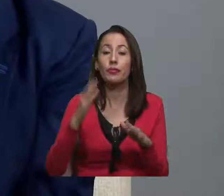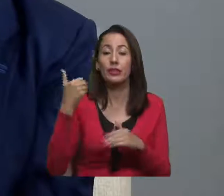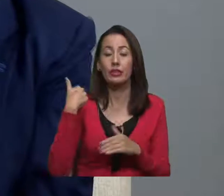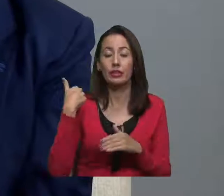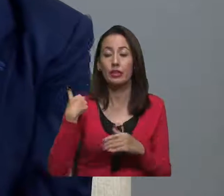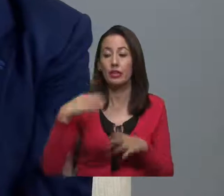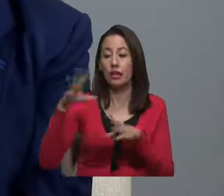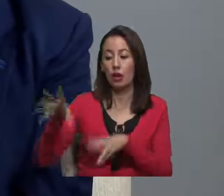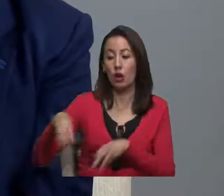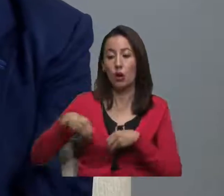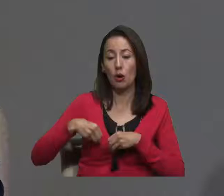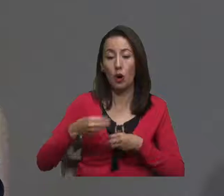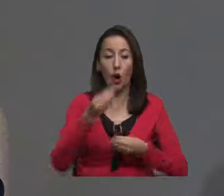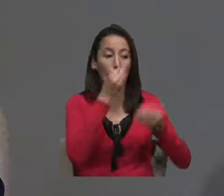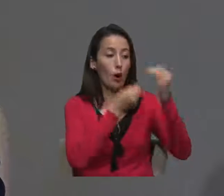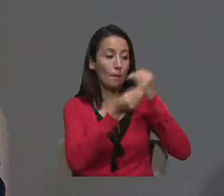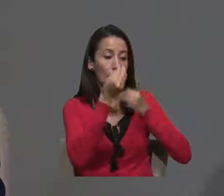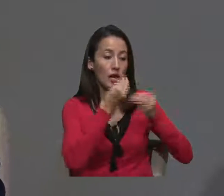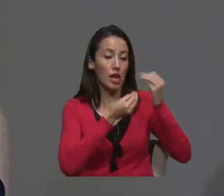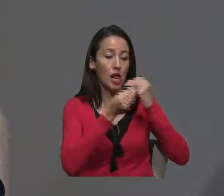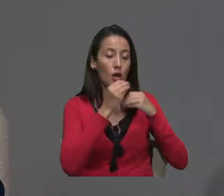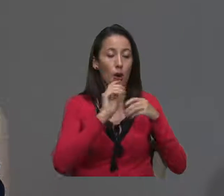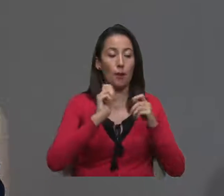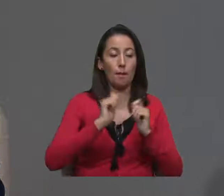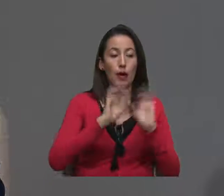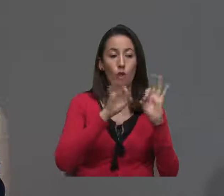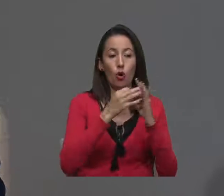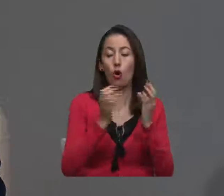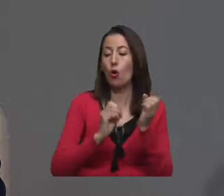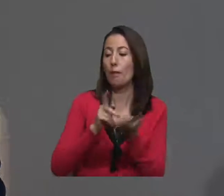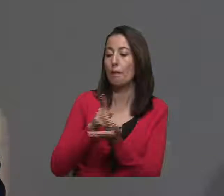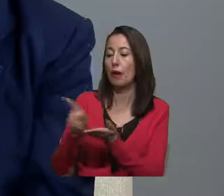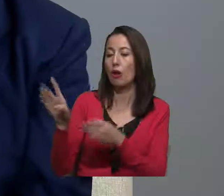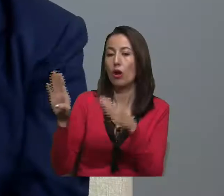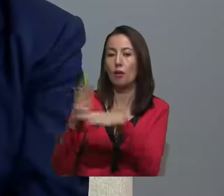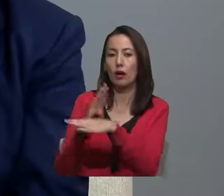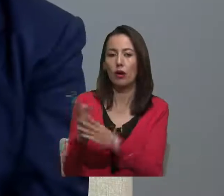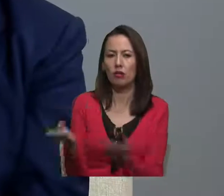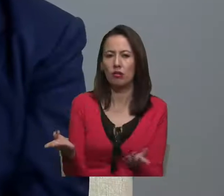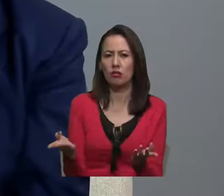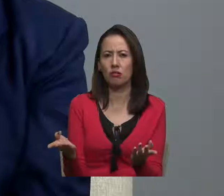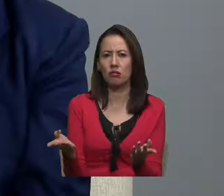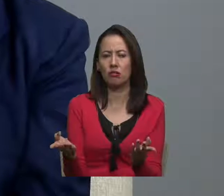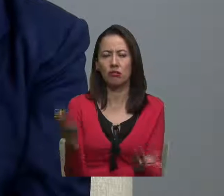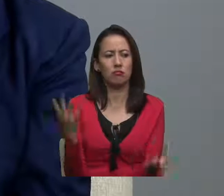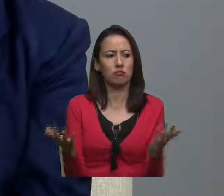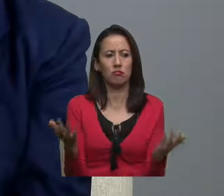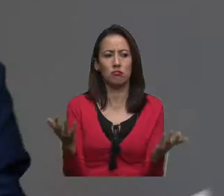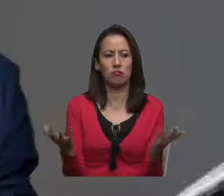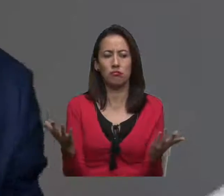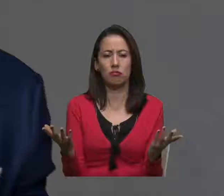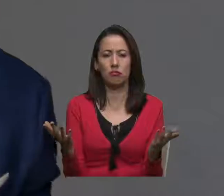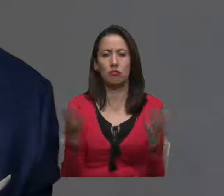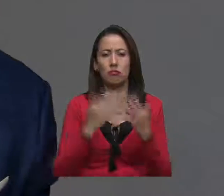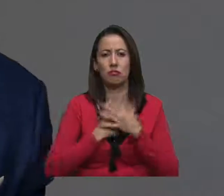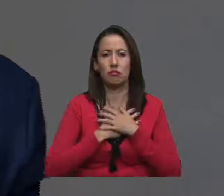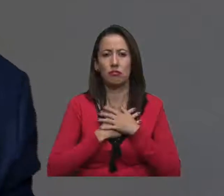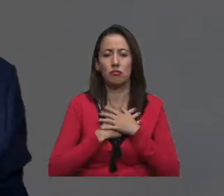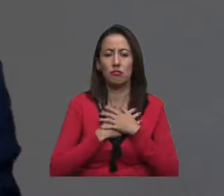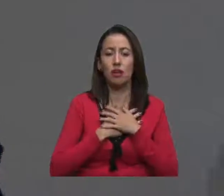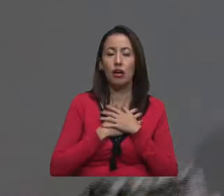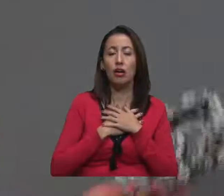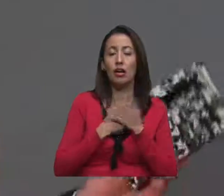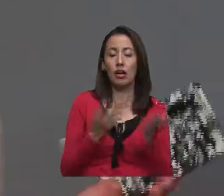poco de plata prioriza la alimentación de su familia y la familia o bay con esa plata y paga la deuda que hace usted prioridades en la vida